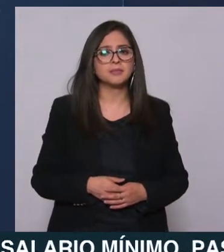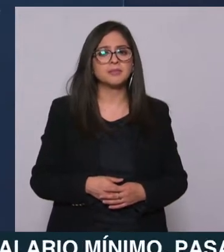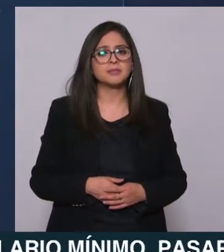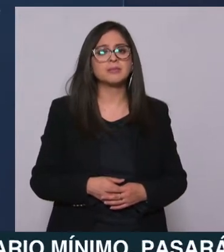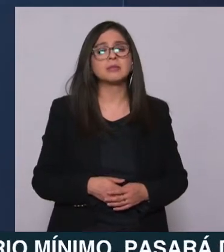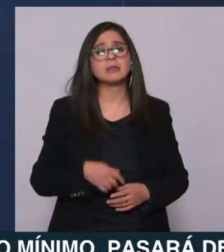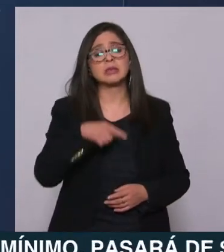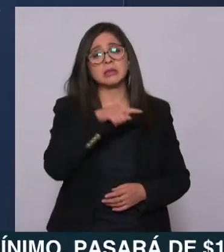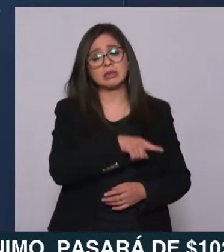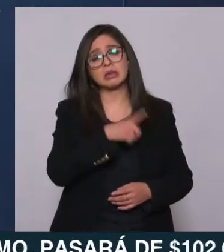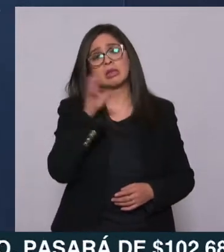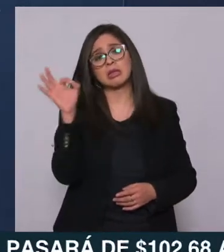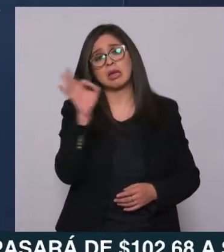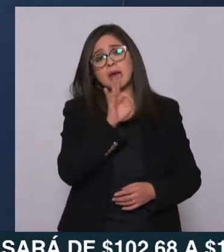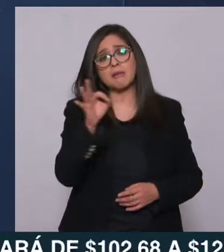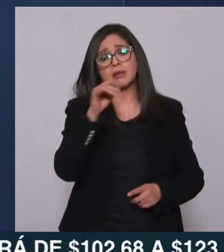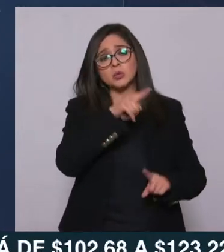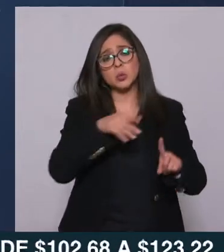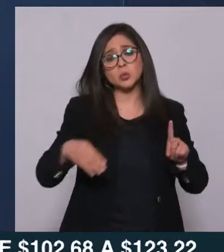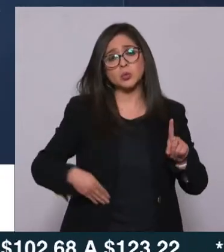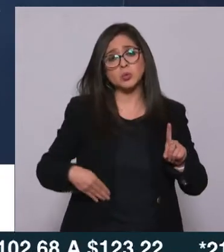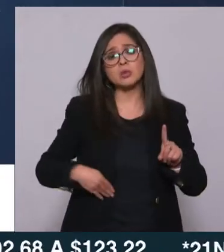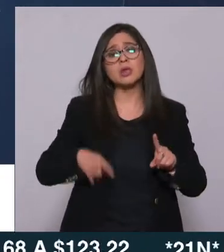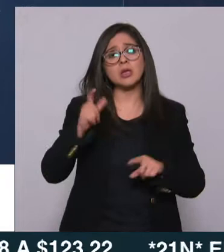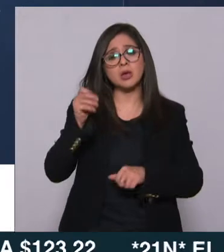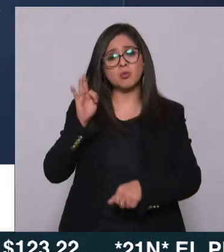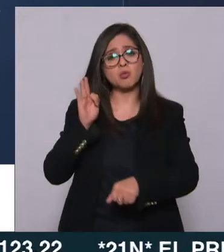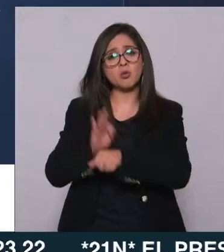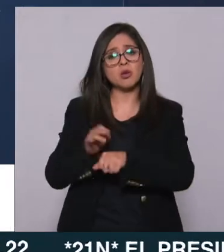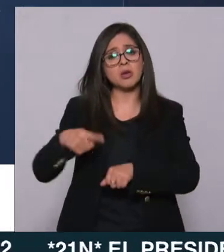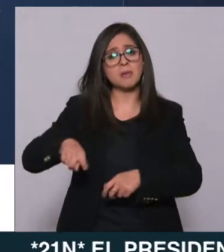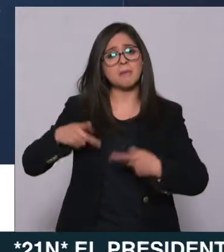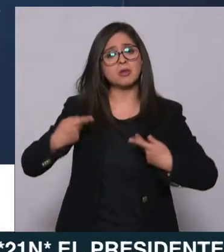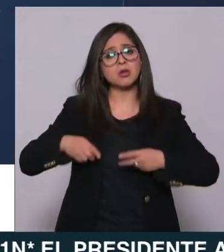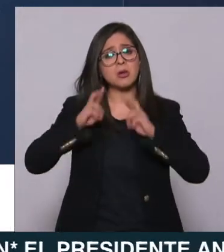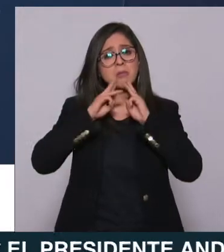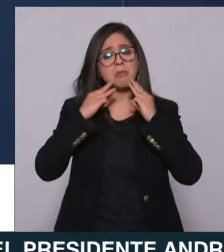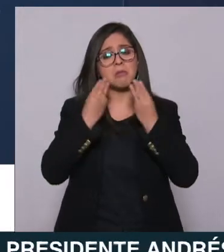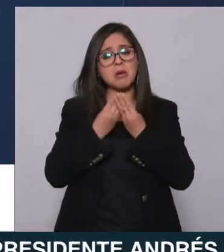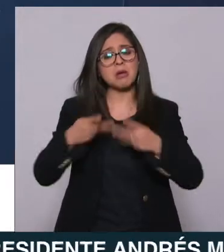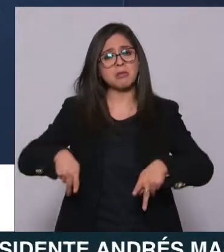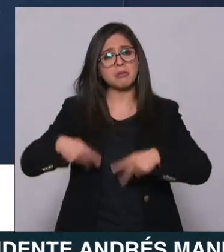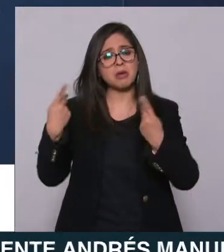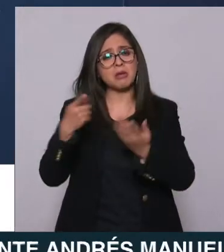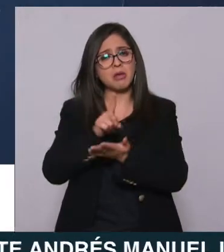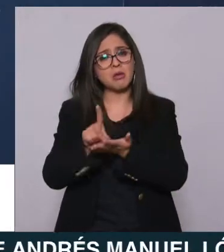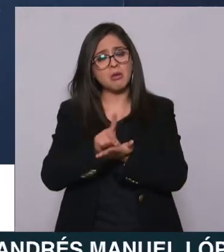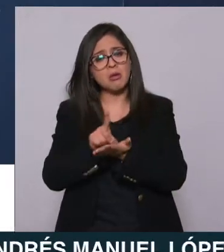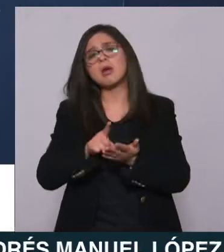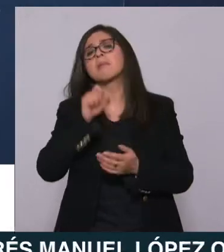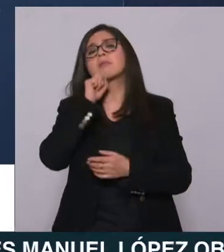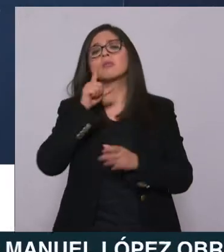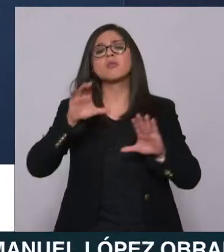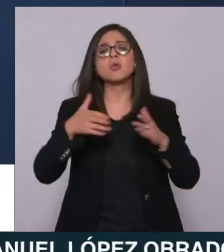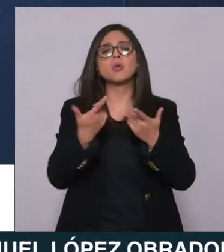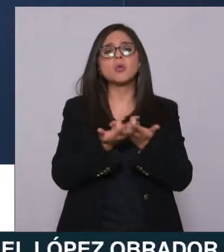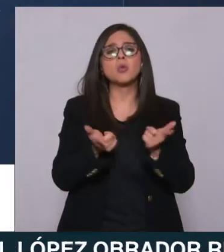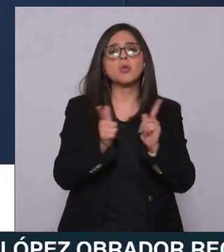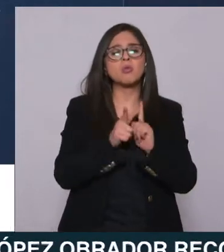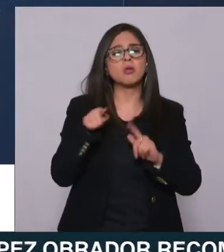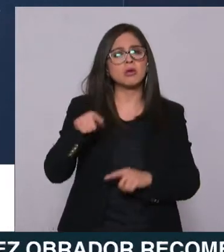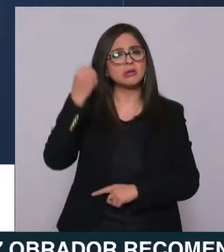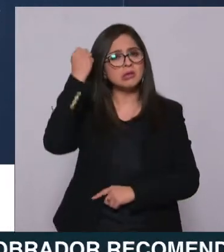acusado de proteger al narcotráfico, al grupo concreto del cártel de Sinaloa y